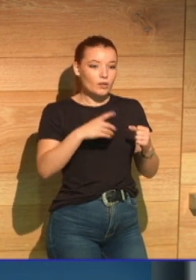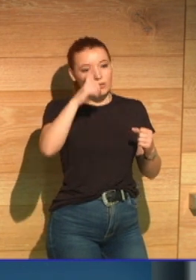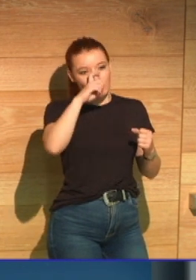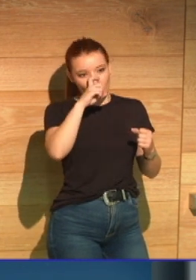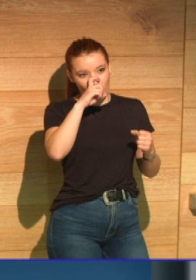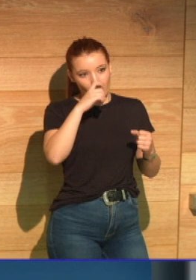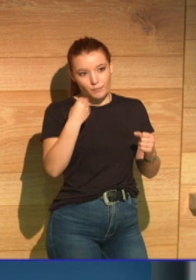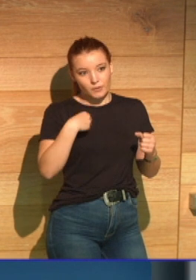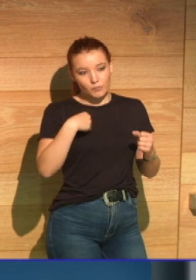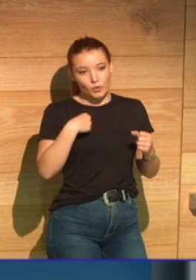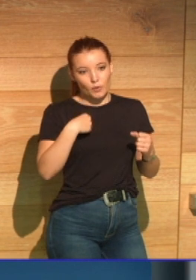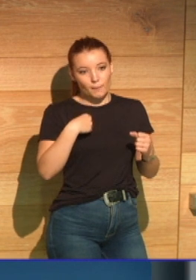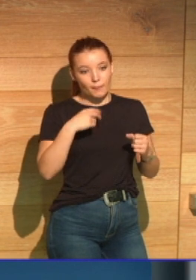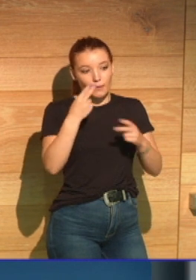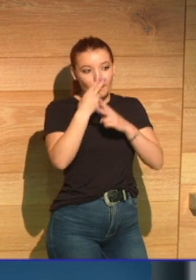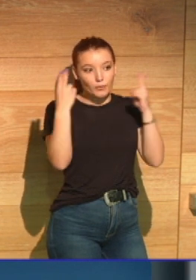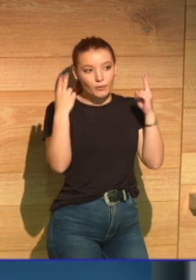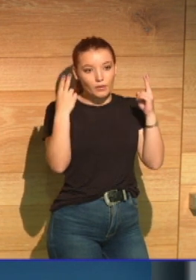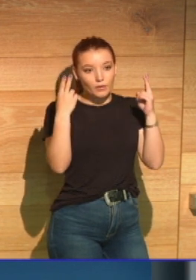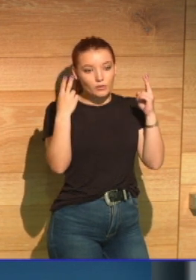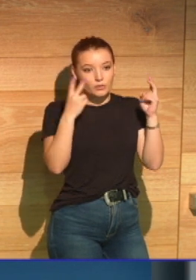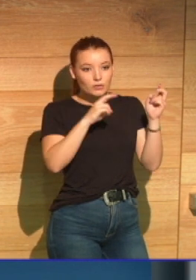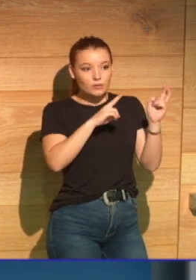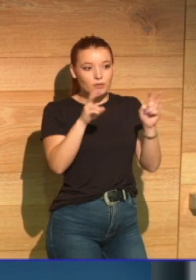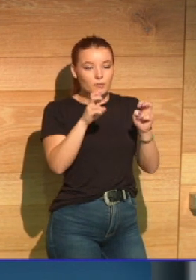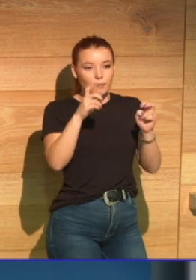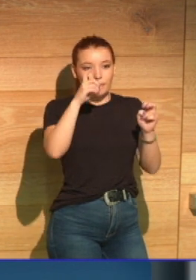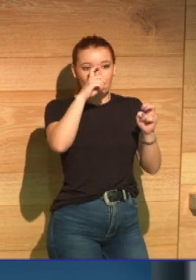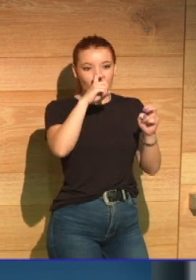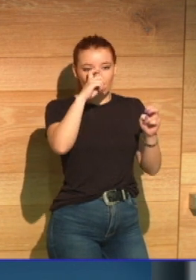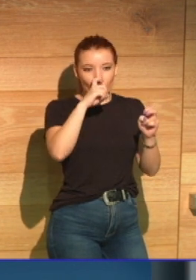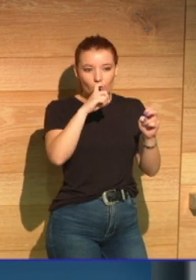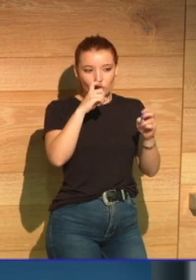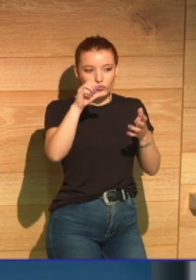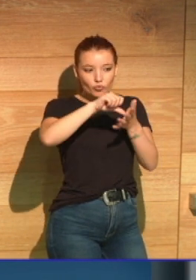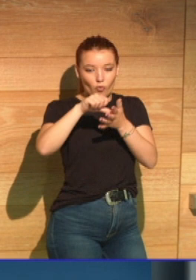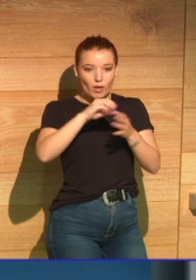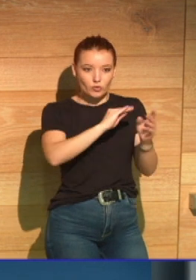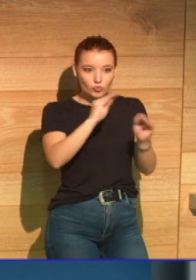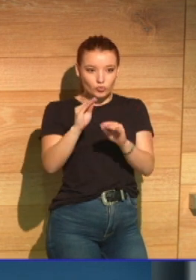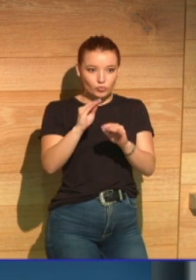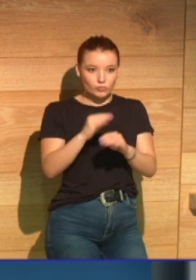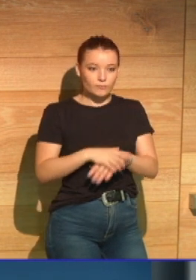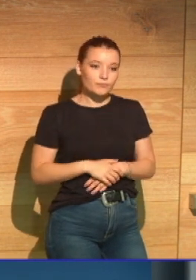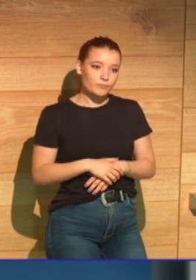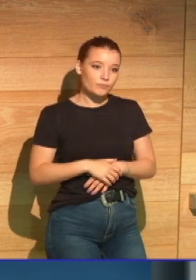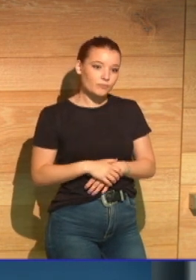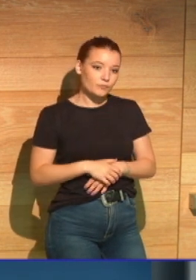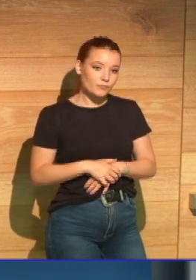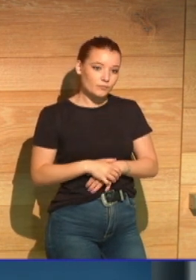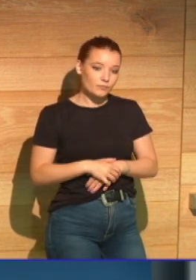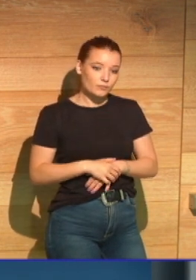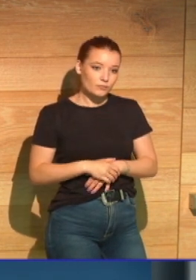en un sentido de coautoría, sus memorias de la ciudad y de ciertos barrios, trayendo un archivo de investigación sonoro sobre lo que había pasado en la